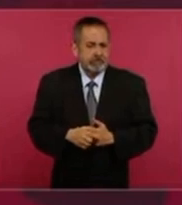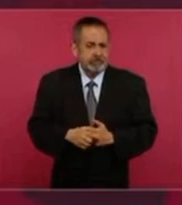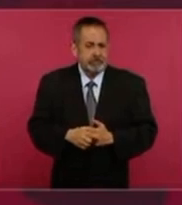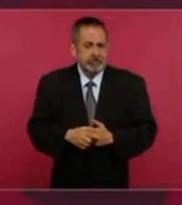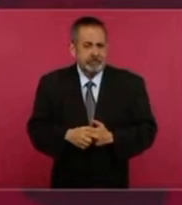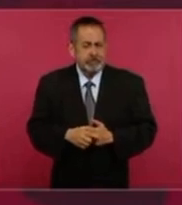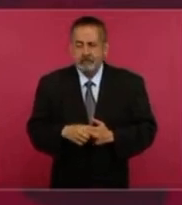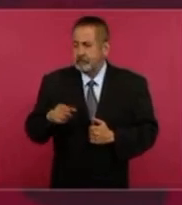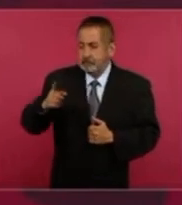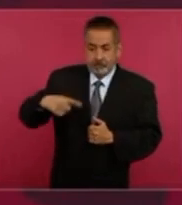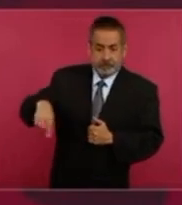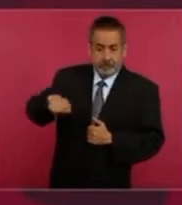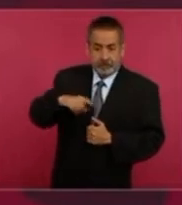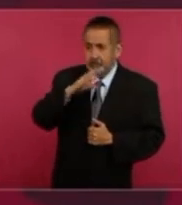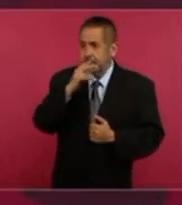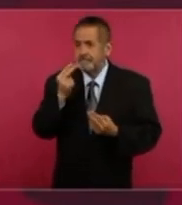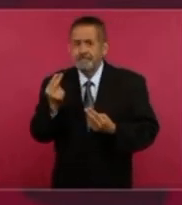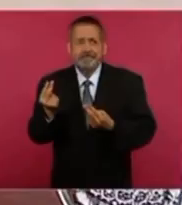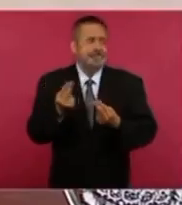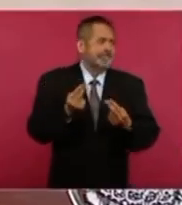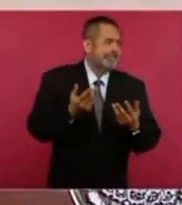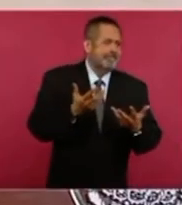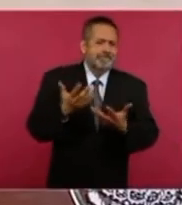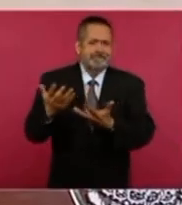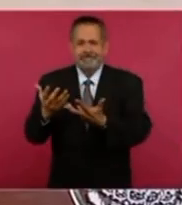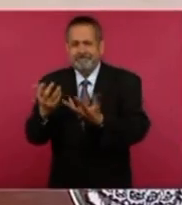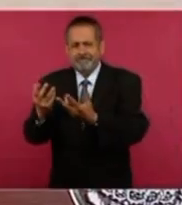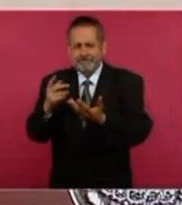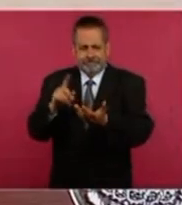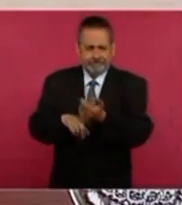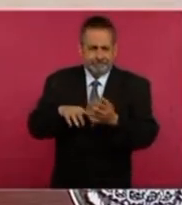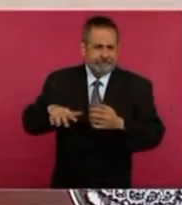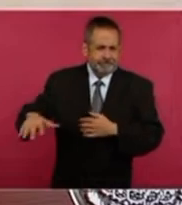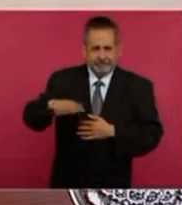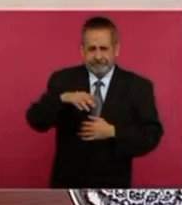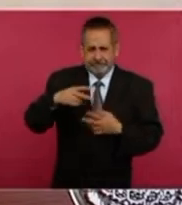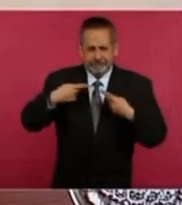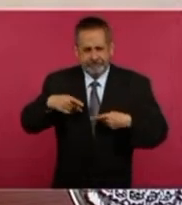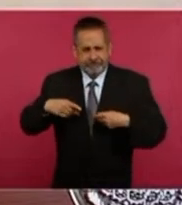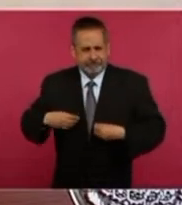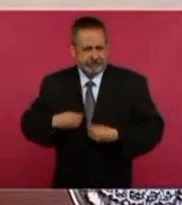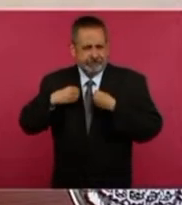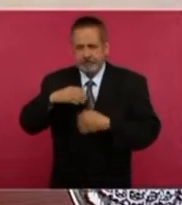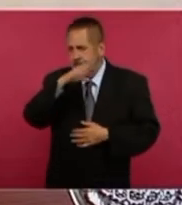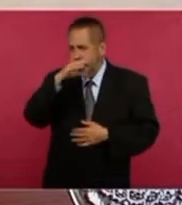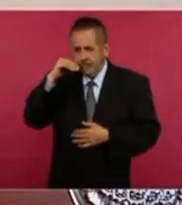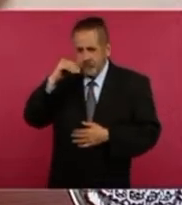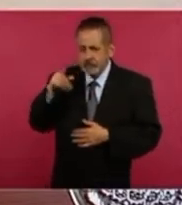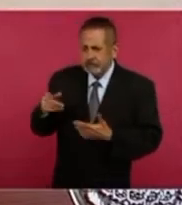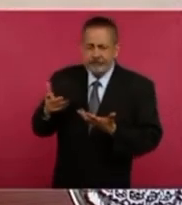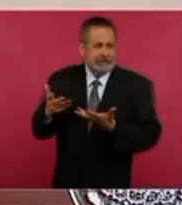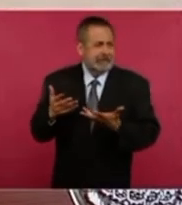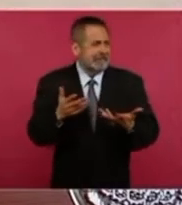ante la necesidad, en este caso el pueblo de Cuba, se